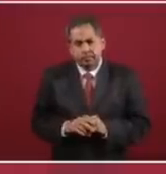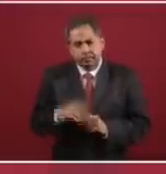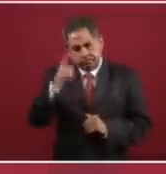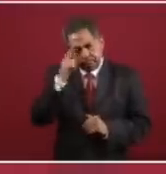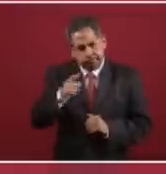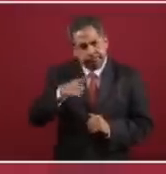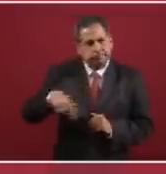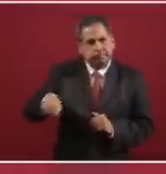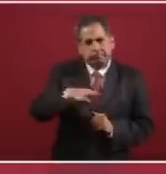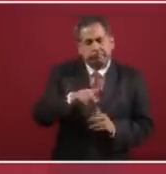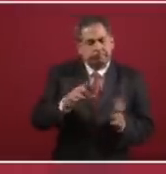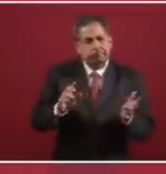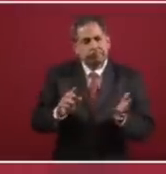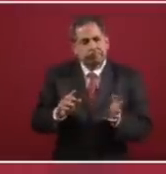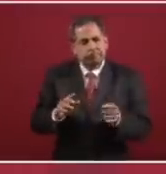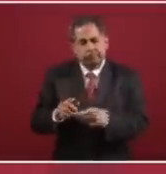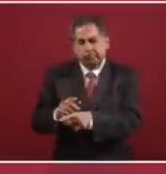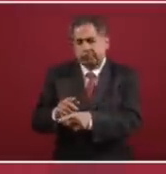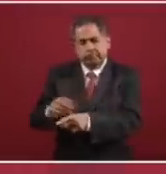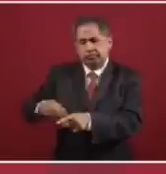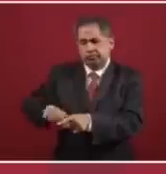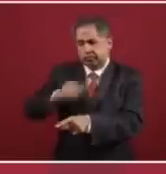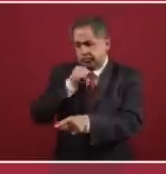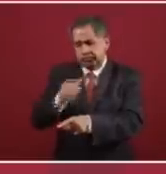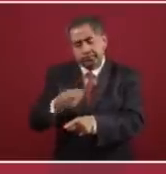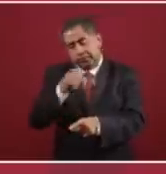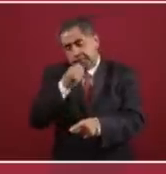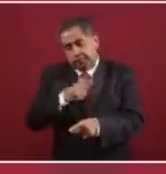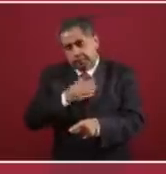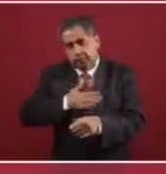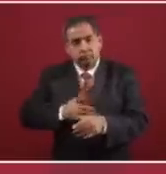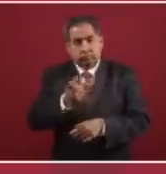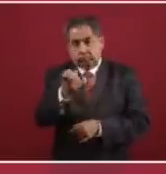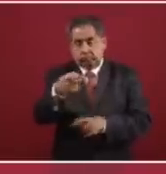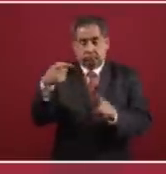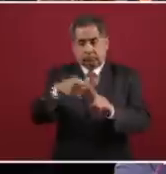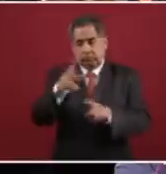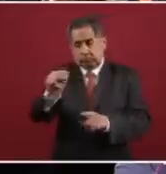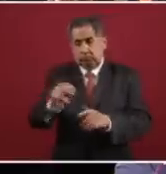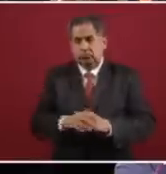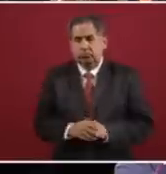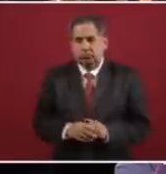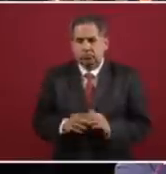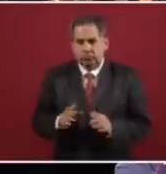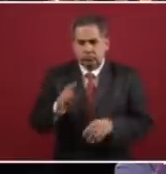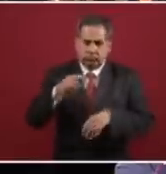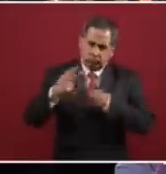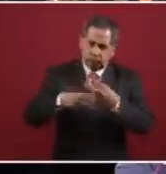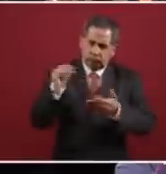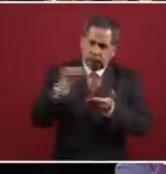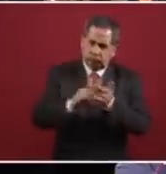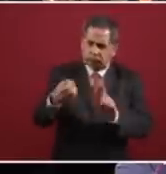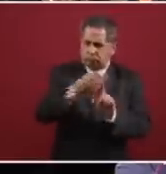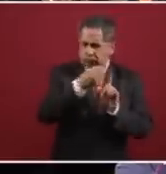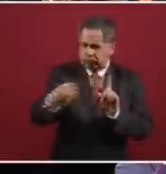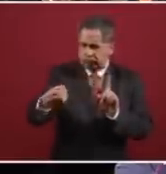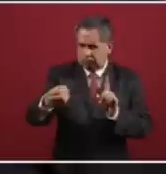pagan justos por pecadores, pero en este caso no. Okay. Sí, y es poner orden. O